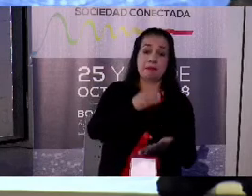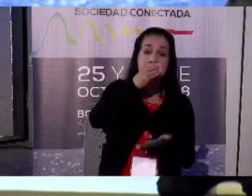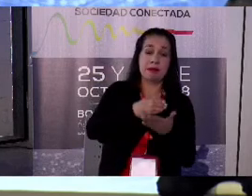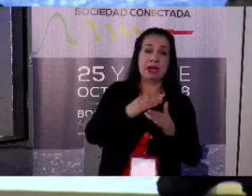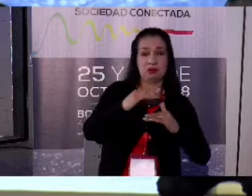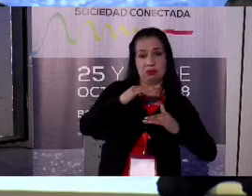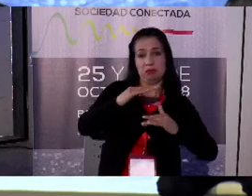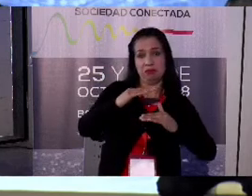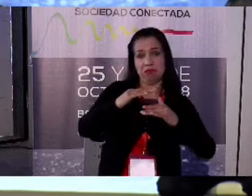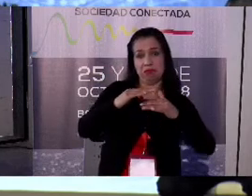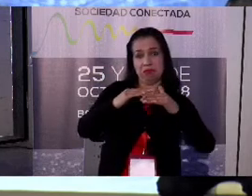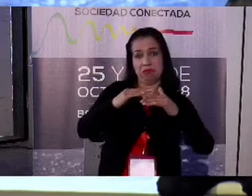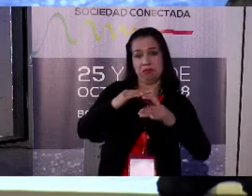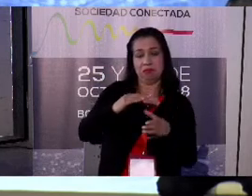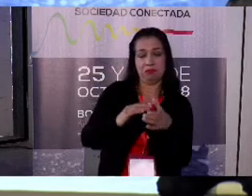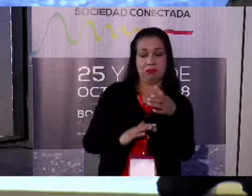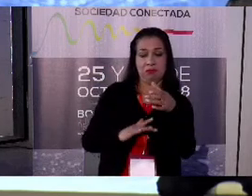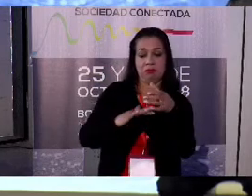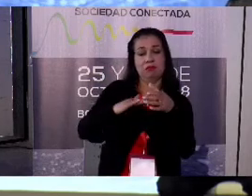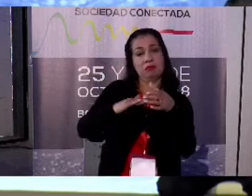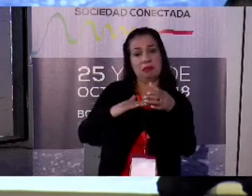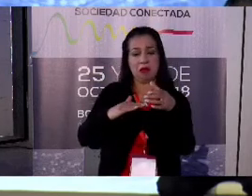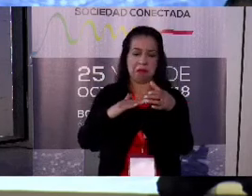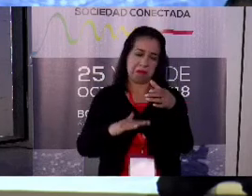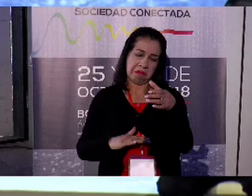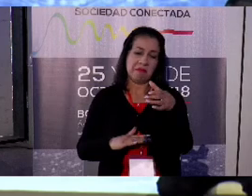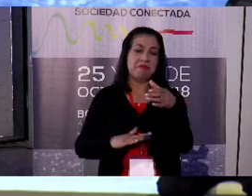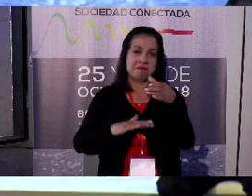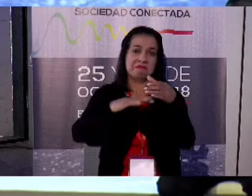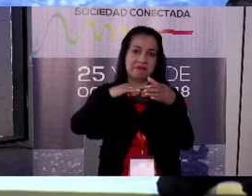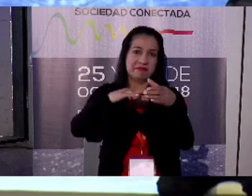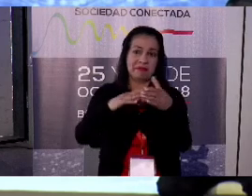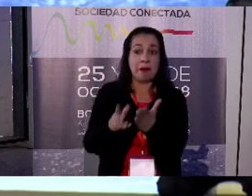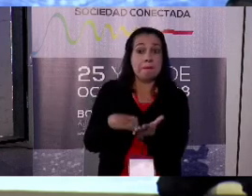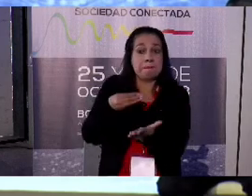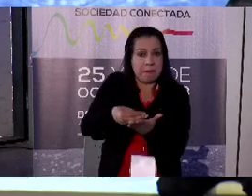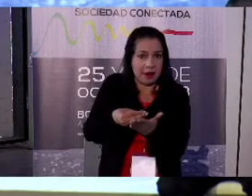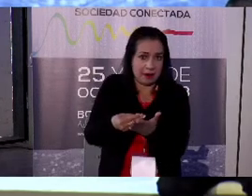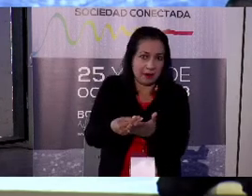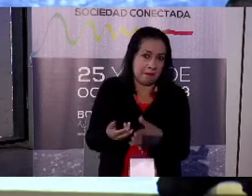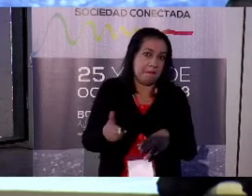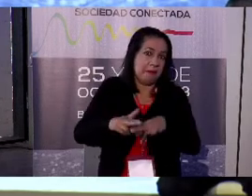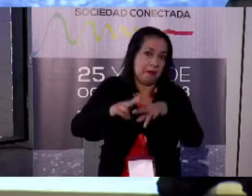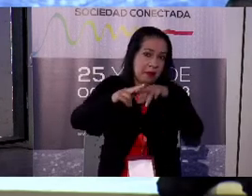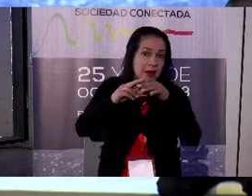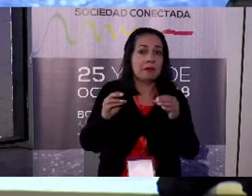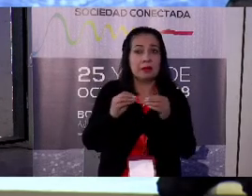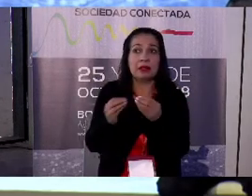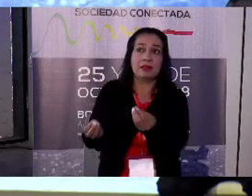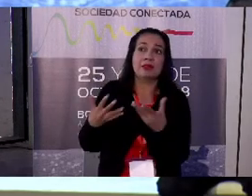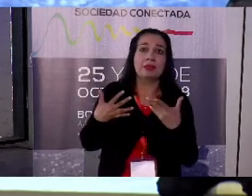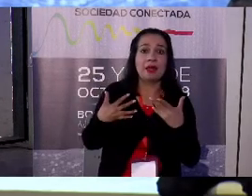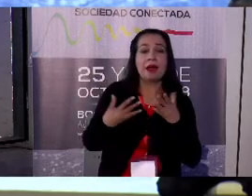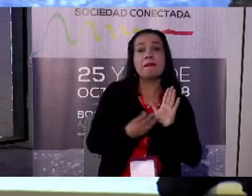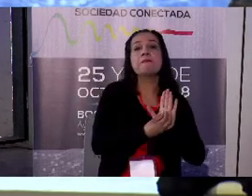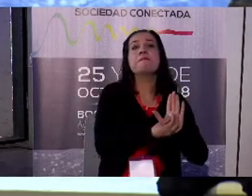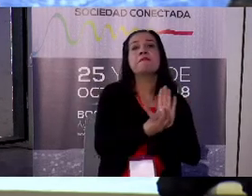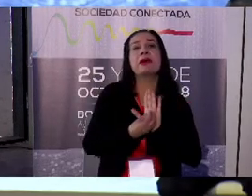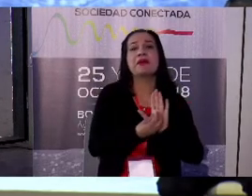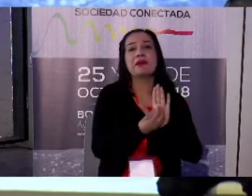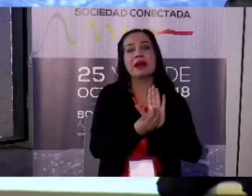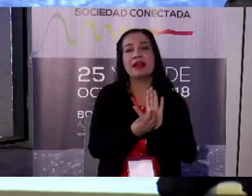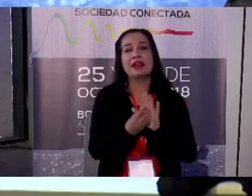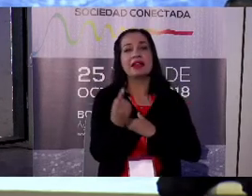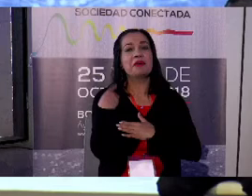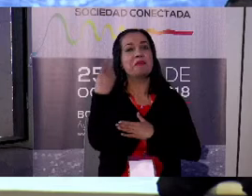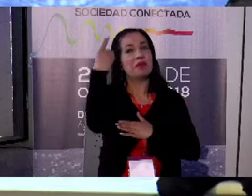las masas Ok eso es fácil Ah me entrega el manual del político dominicano para que lo